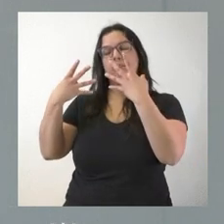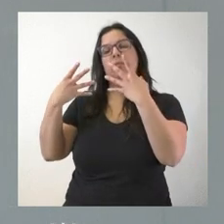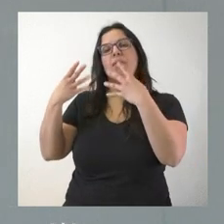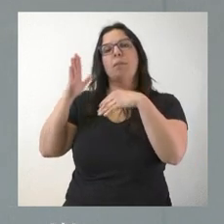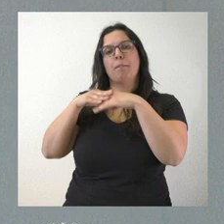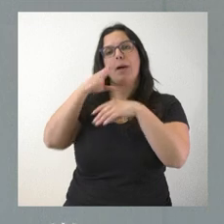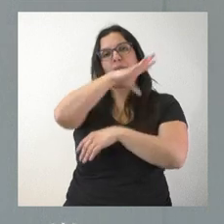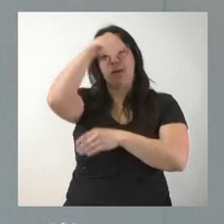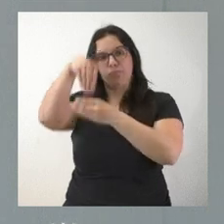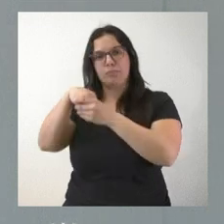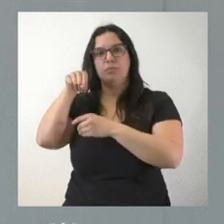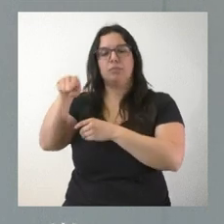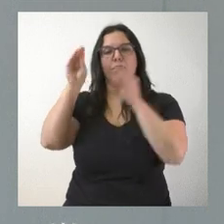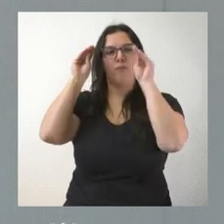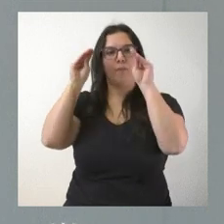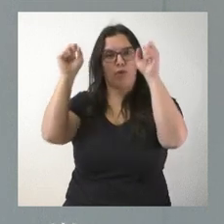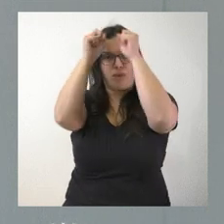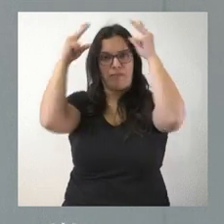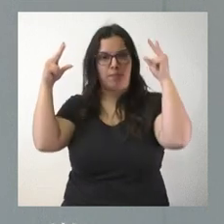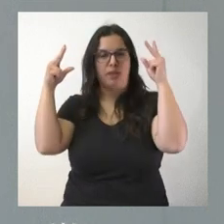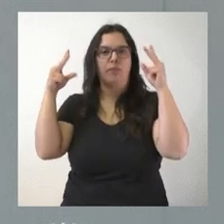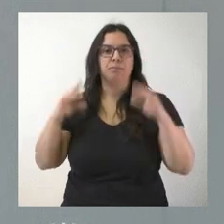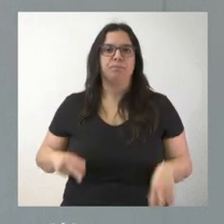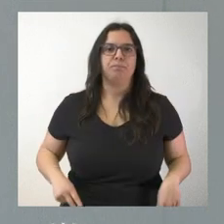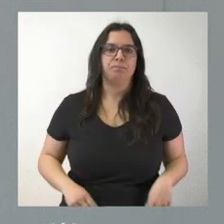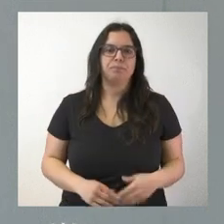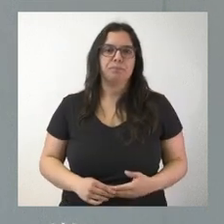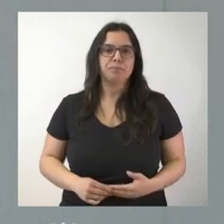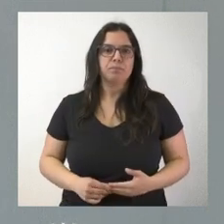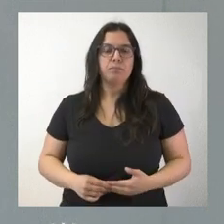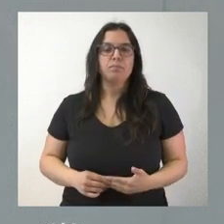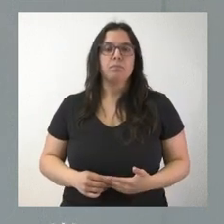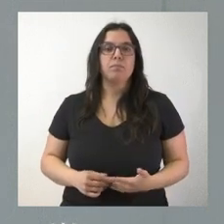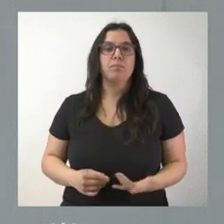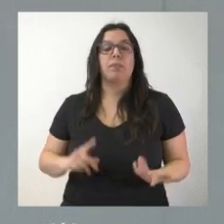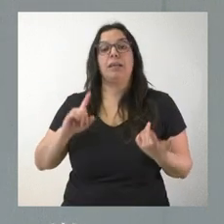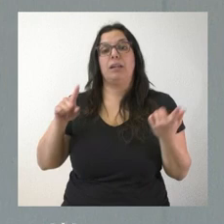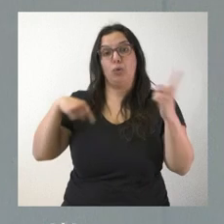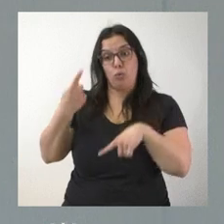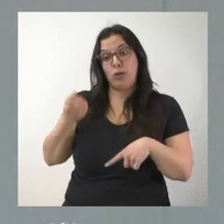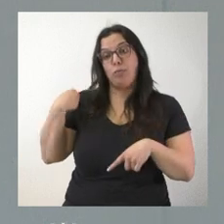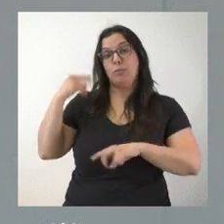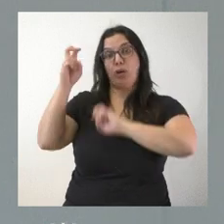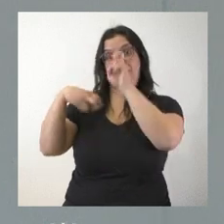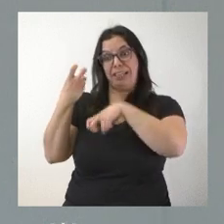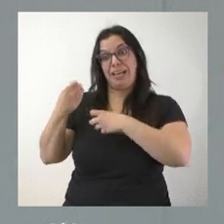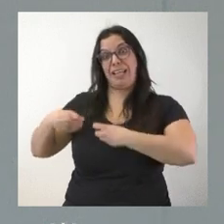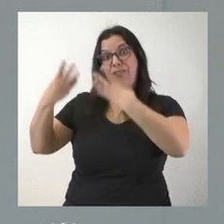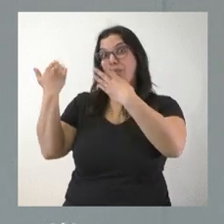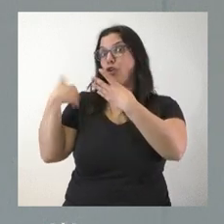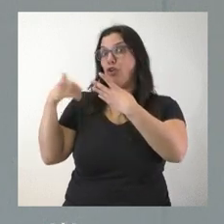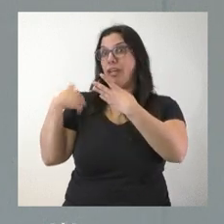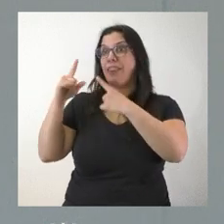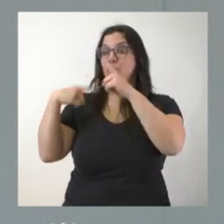para llevar a cabo esta formación en materia de enfermería y luego esta inversión de rehabilitación este edificio va a quedar a disposición